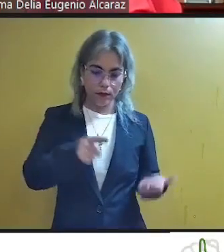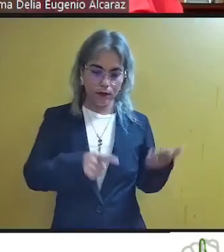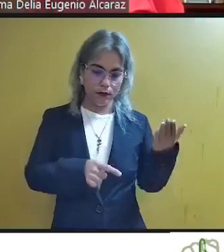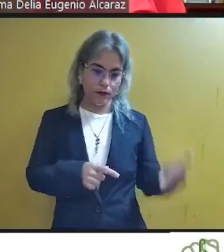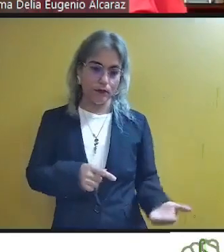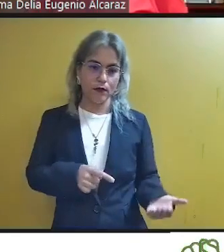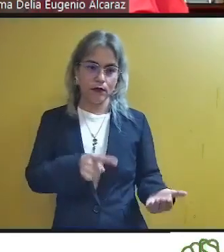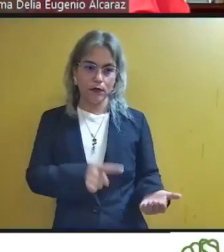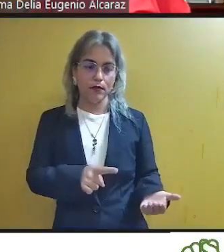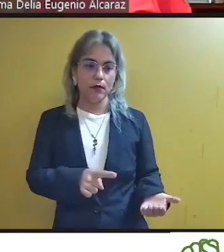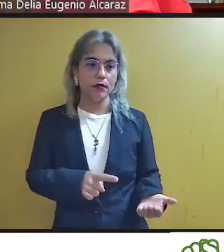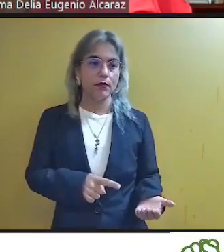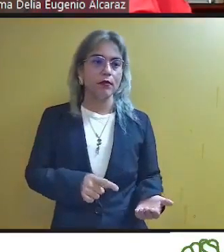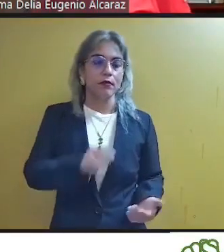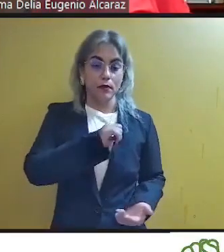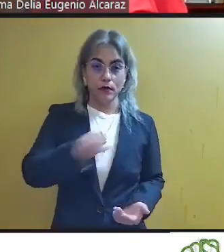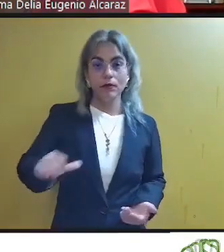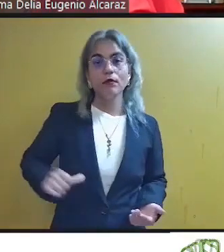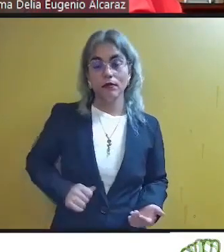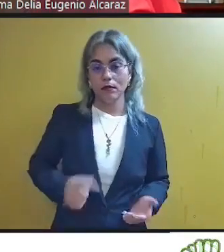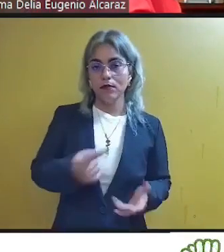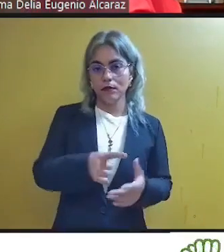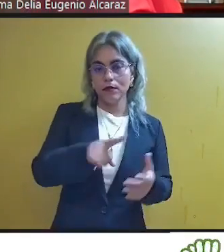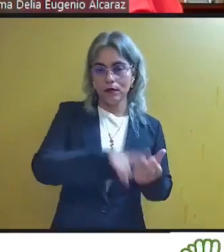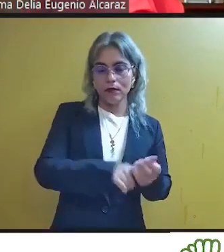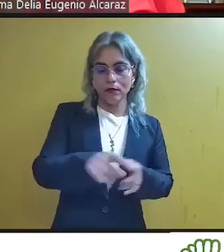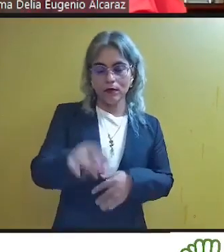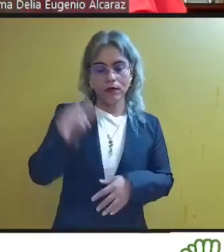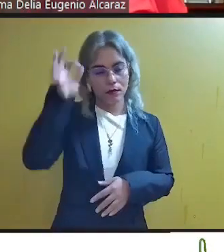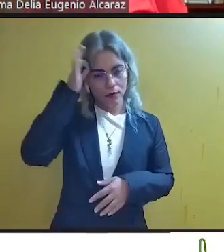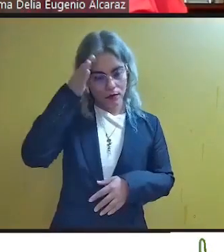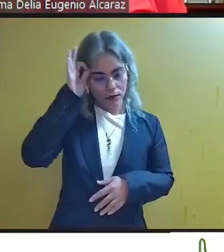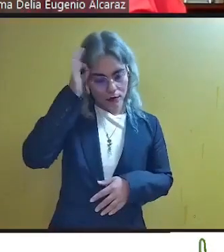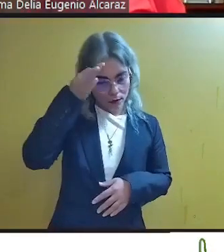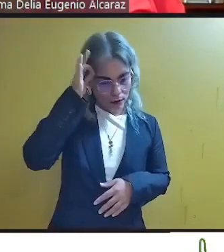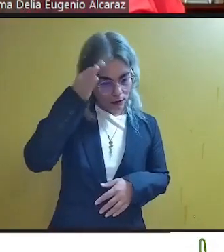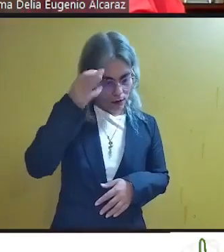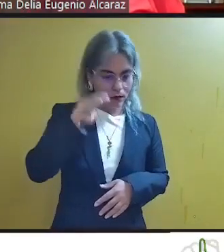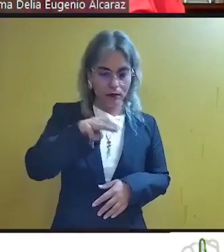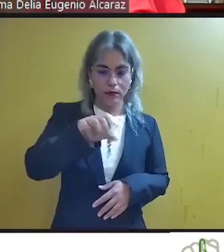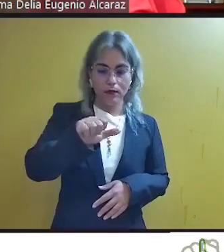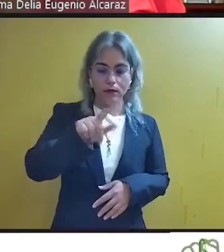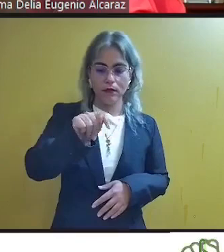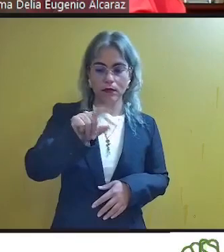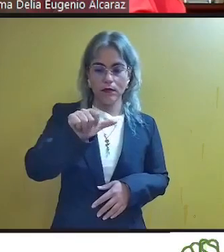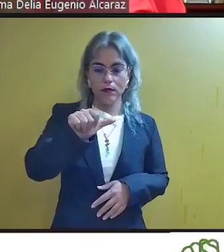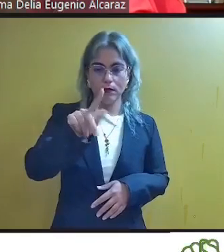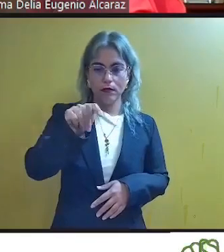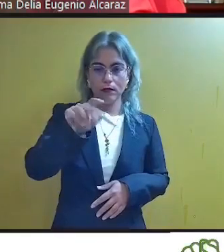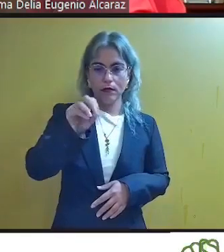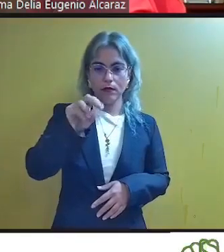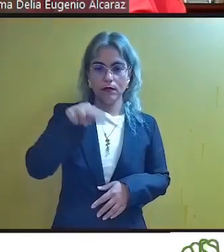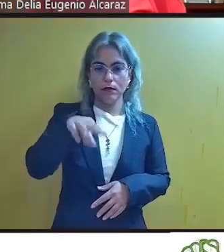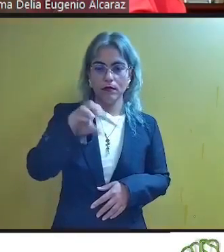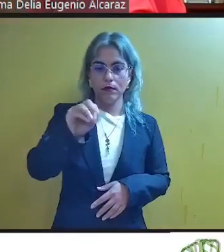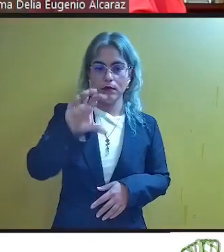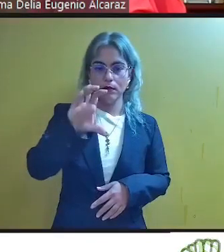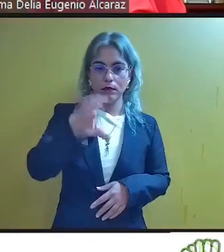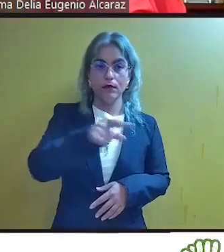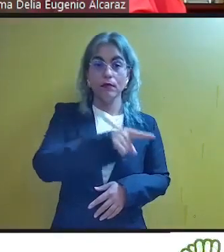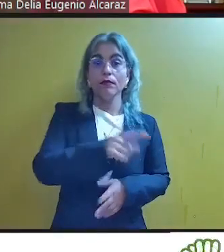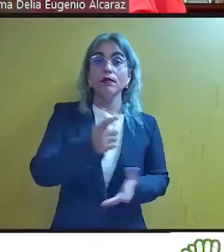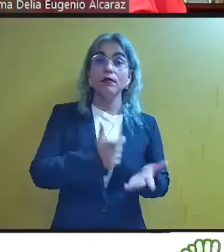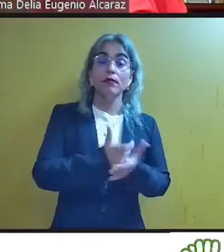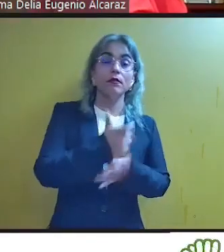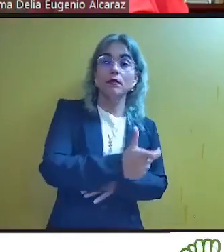ostenta como regidor del honorable ayuntamiento del municipio de Metlatónoc, Guerrero, en contra de la que califica como la retención ilegal de su salario